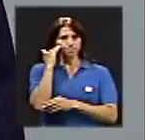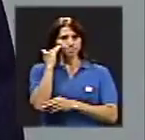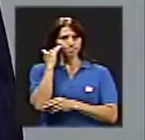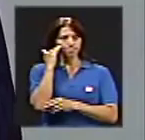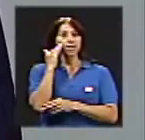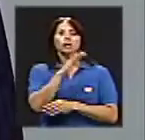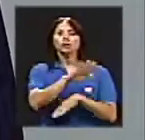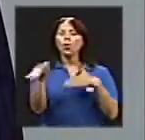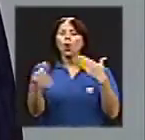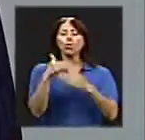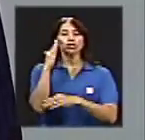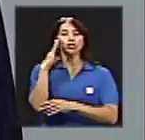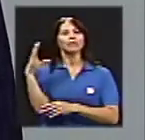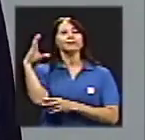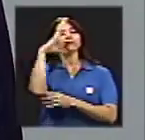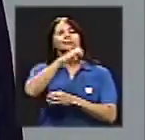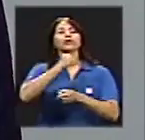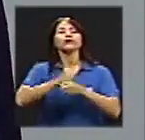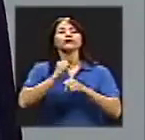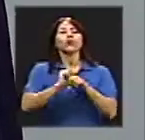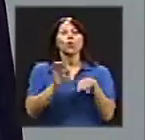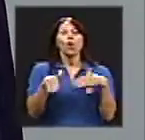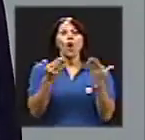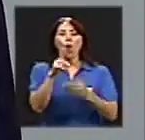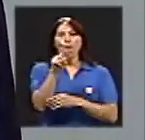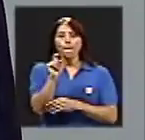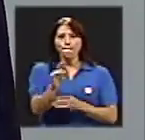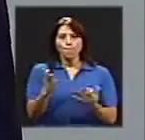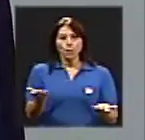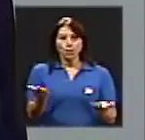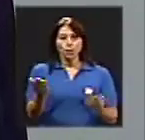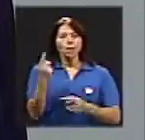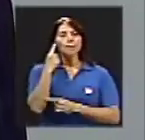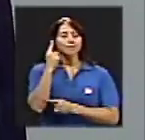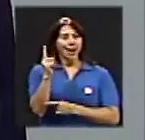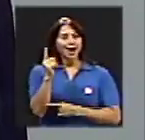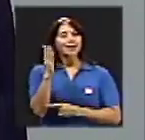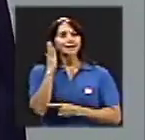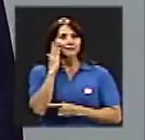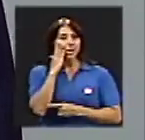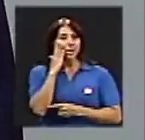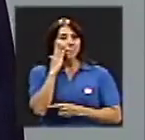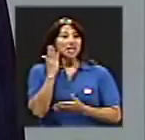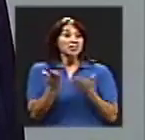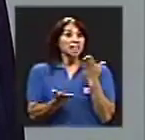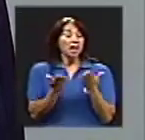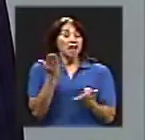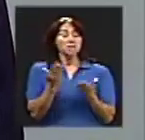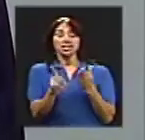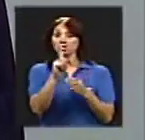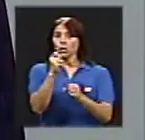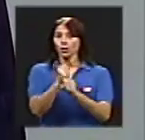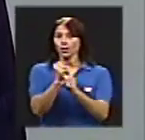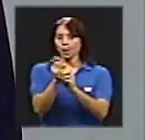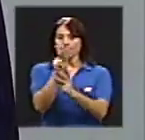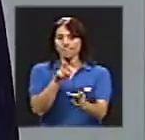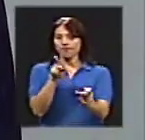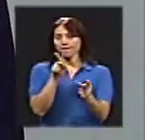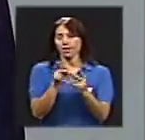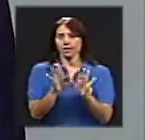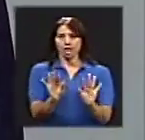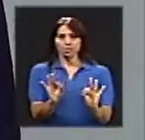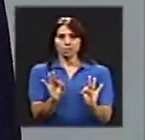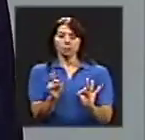se entere cómo es que funcionan para que se vea que por lo menos puede ser que no sean perfectas. Puede ser que los resultados